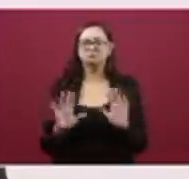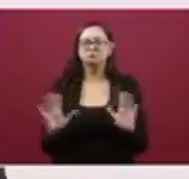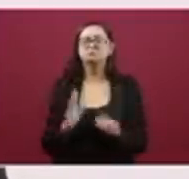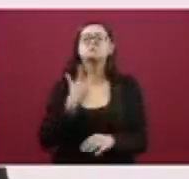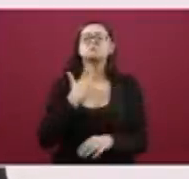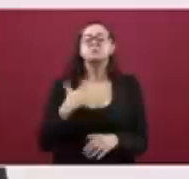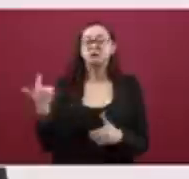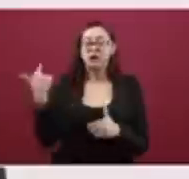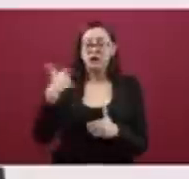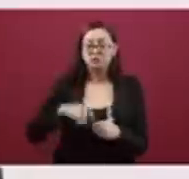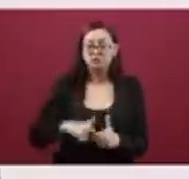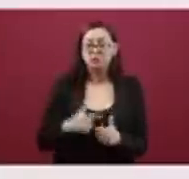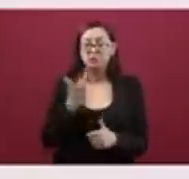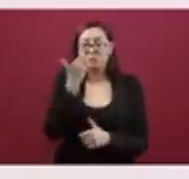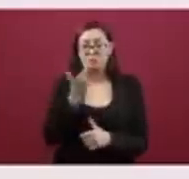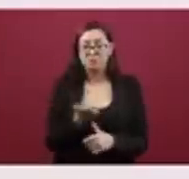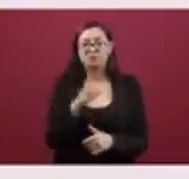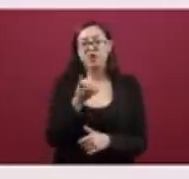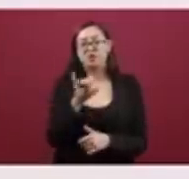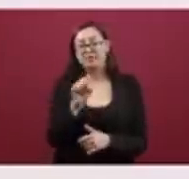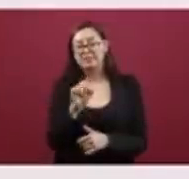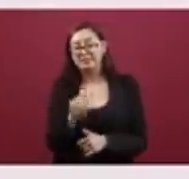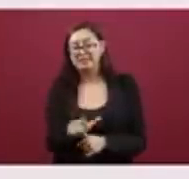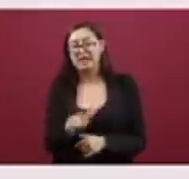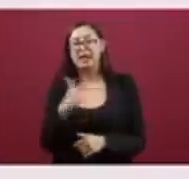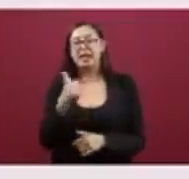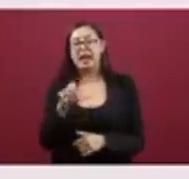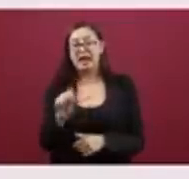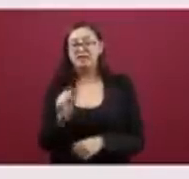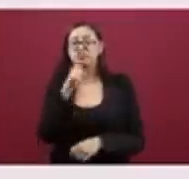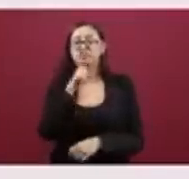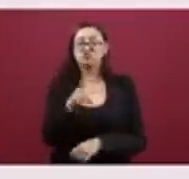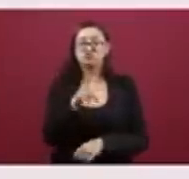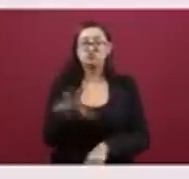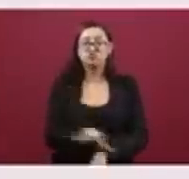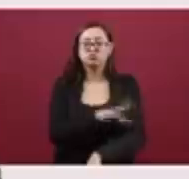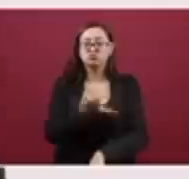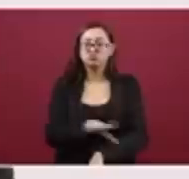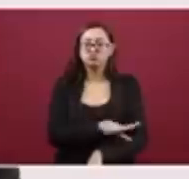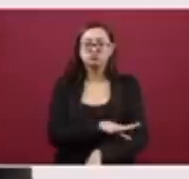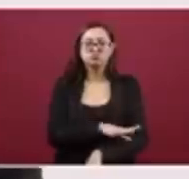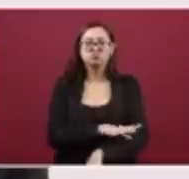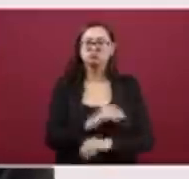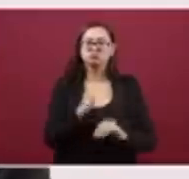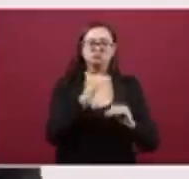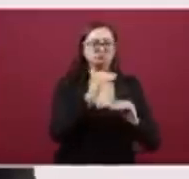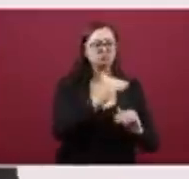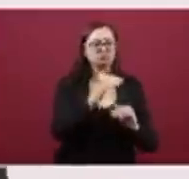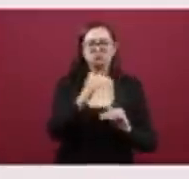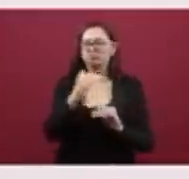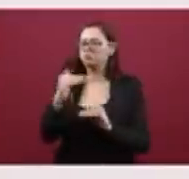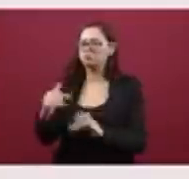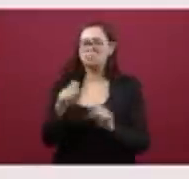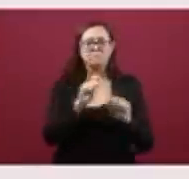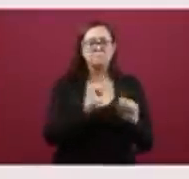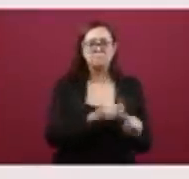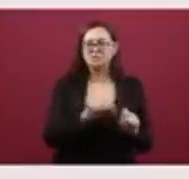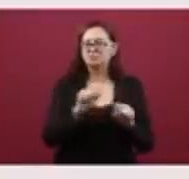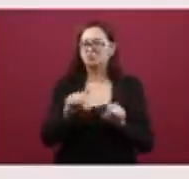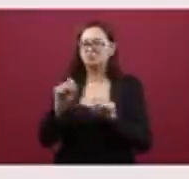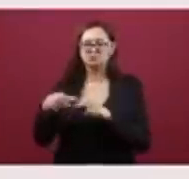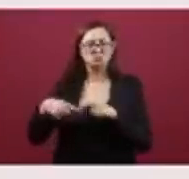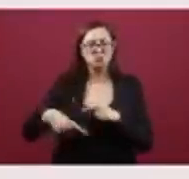de las gasolinas el diesel el gas y la luz será el mismo en términos reales en todo el